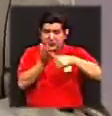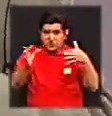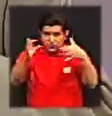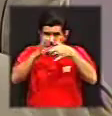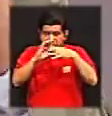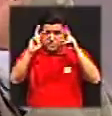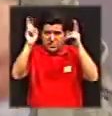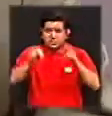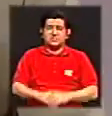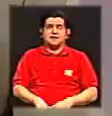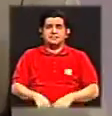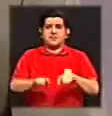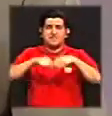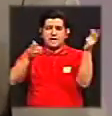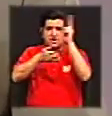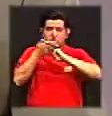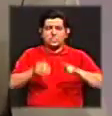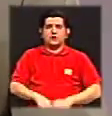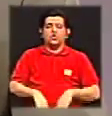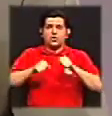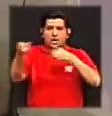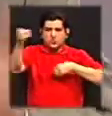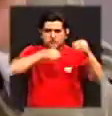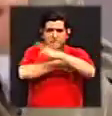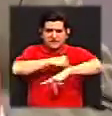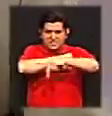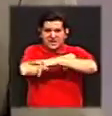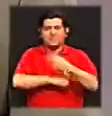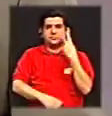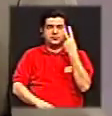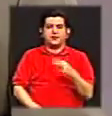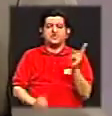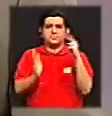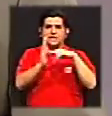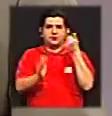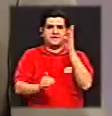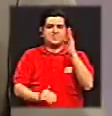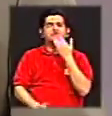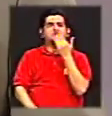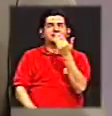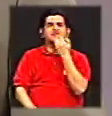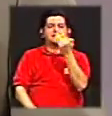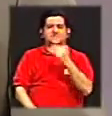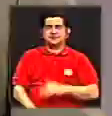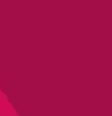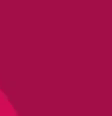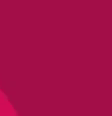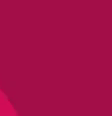Universidad en los principales supermercados del país. Nos vemos en 2014. Muchas gracias.